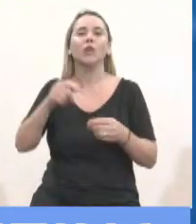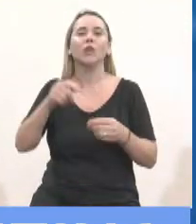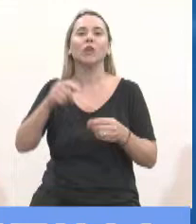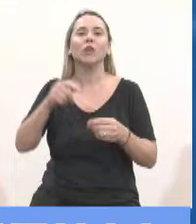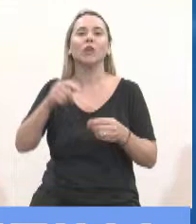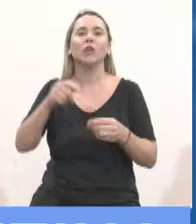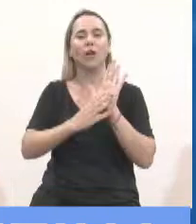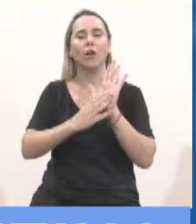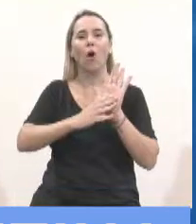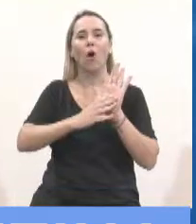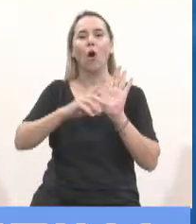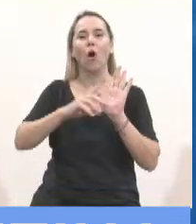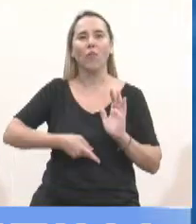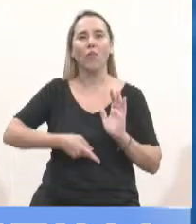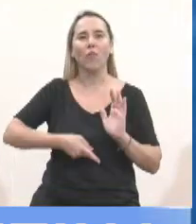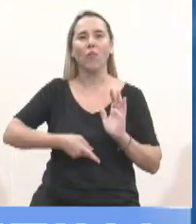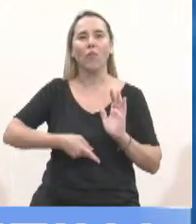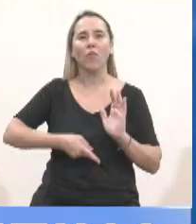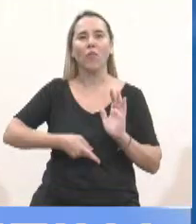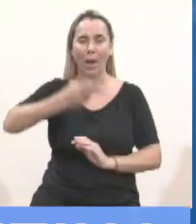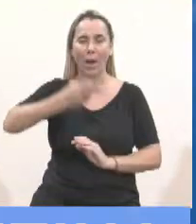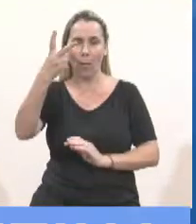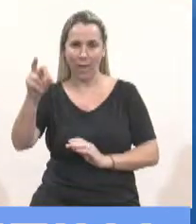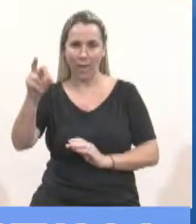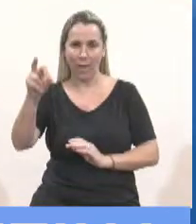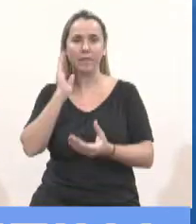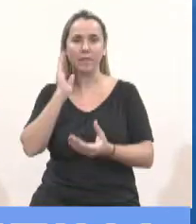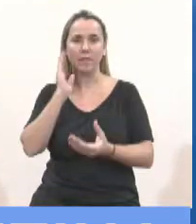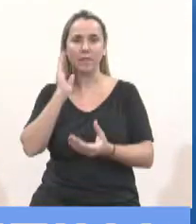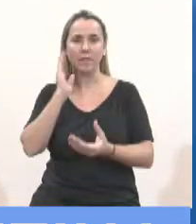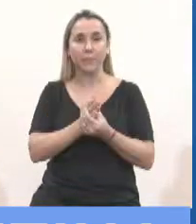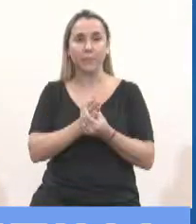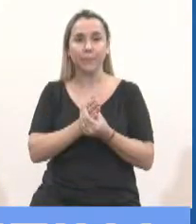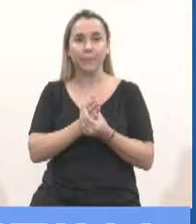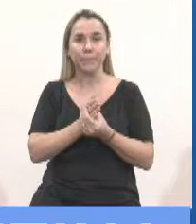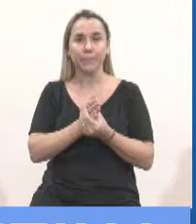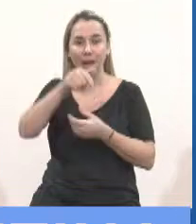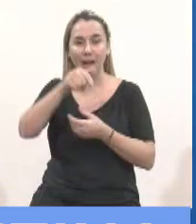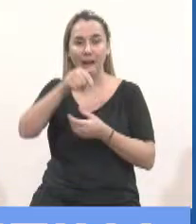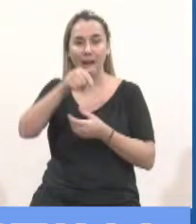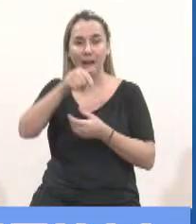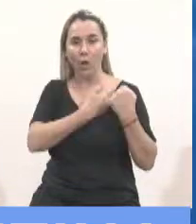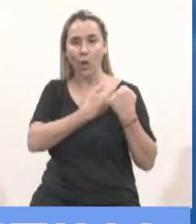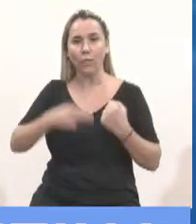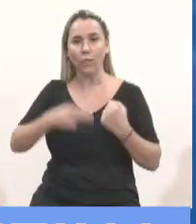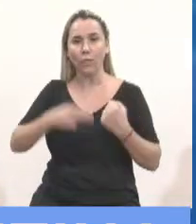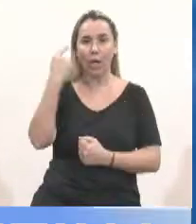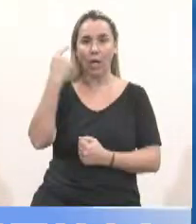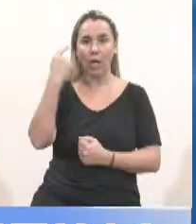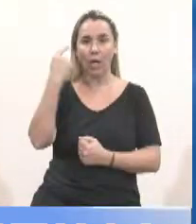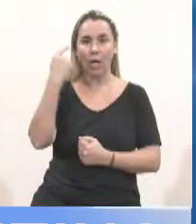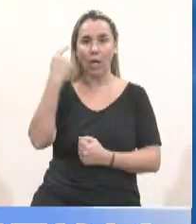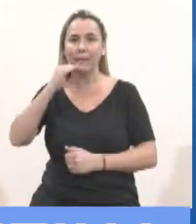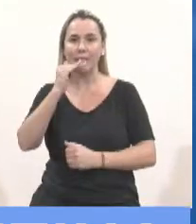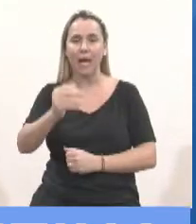día 92/20, el expediente del Poder Ejecutivo 91/20,